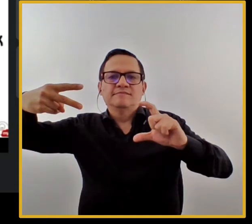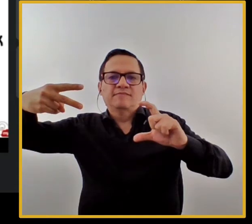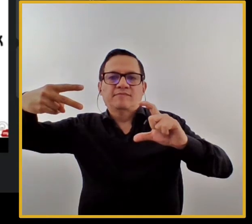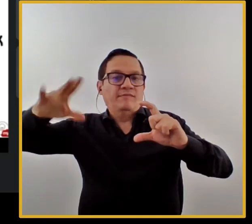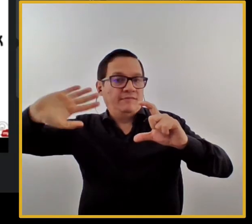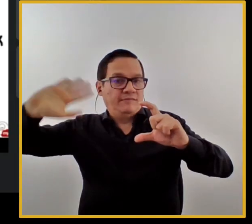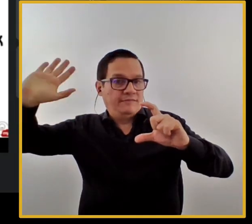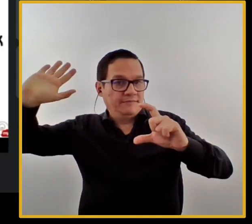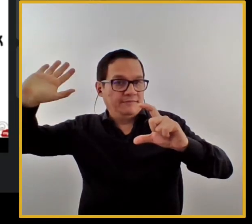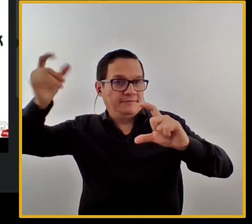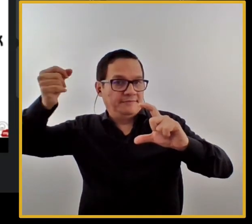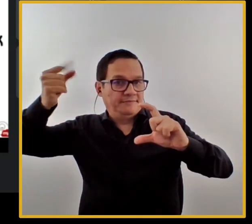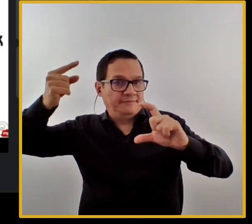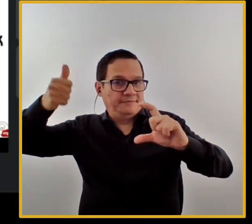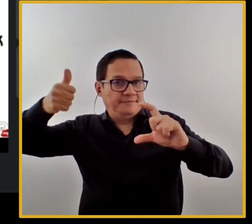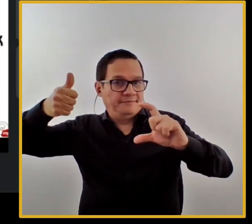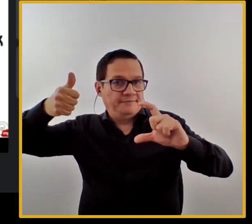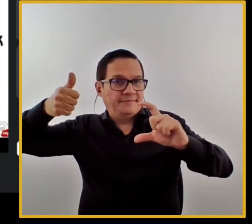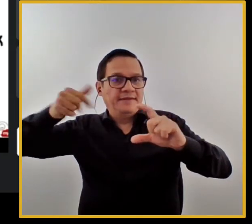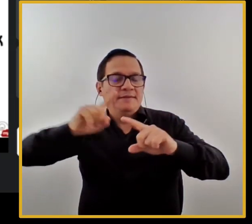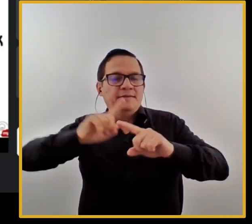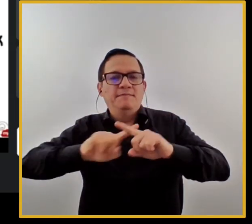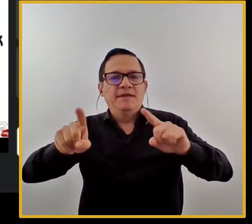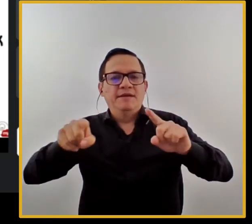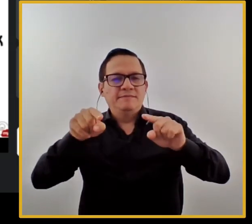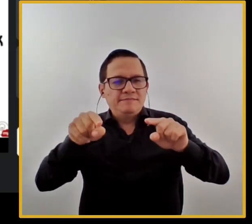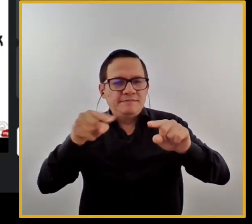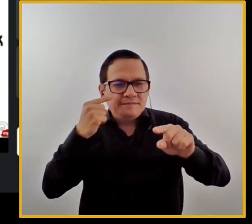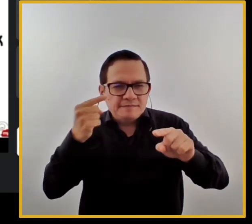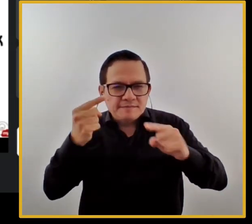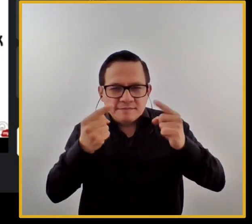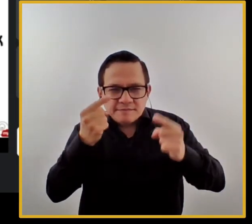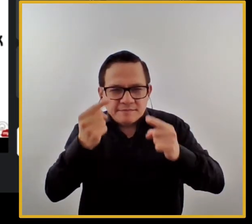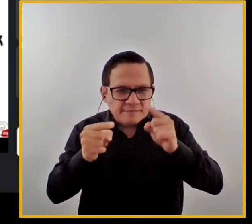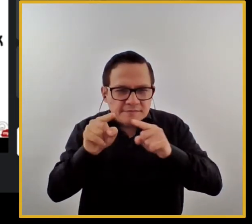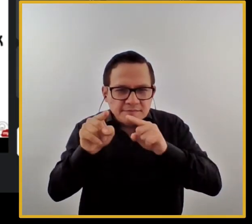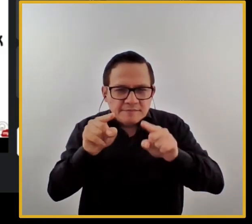¿Sí? Pero, pues acá si observamos,